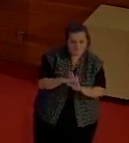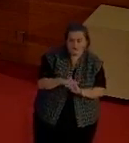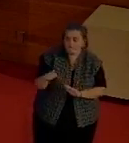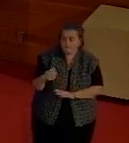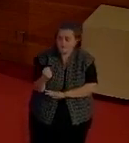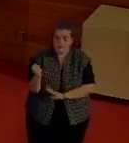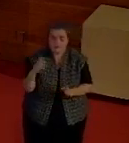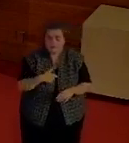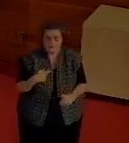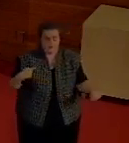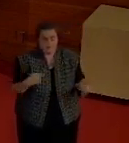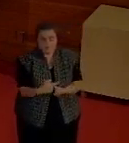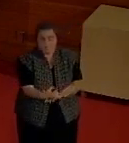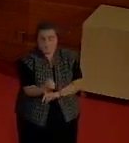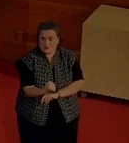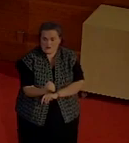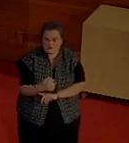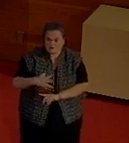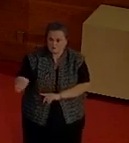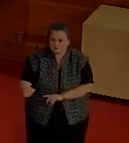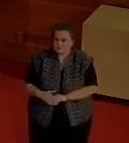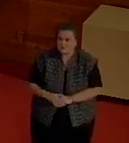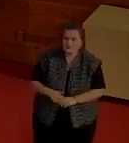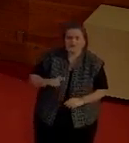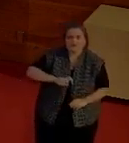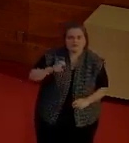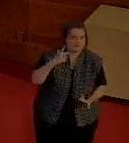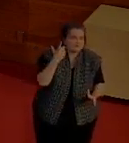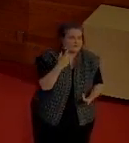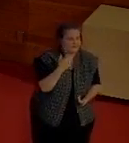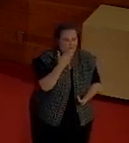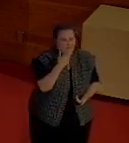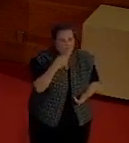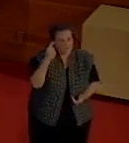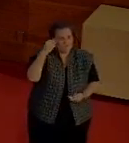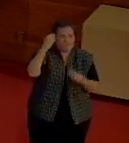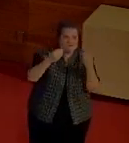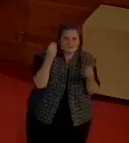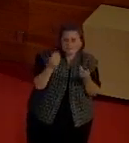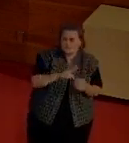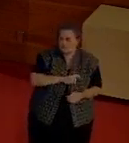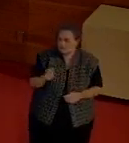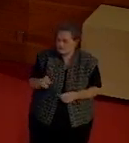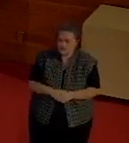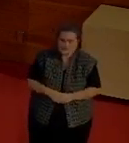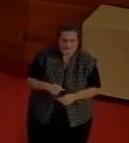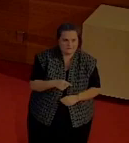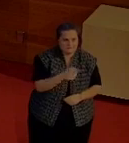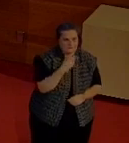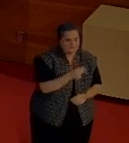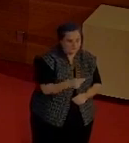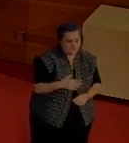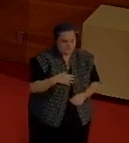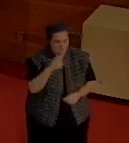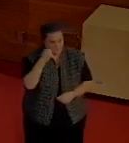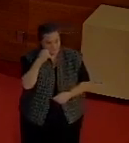e en lugar y luego vendrán las diferencias ideológicas o de color o de lo que quieras que a mí me gusta el pescado y a ti te gusta la carne